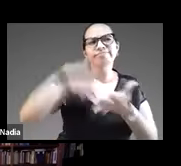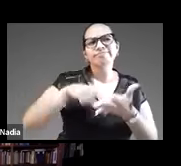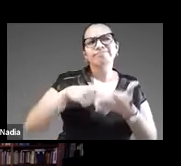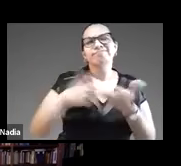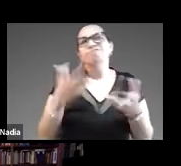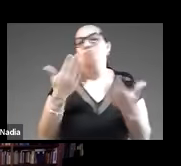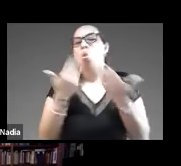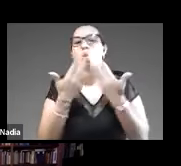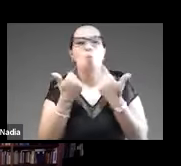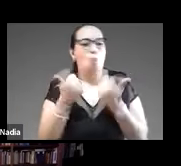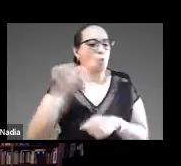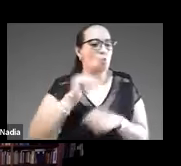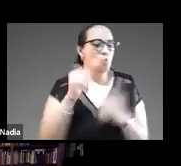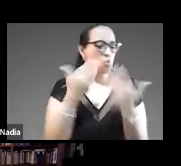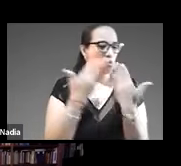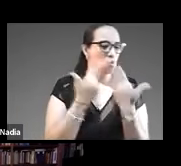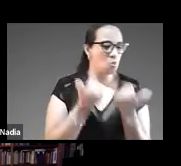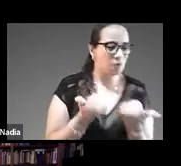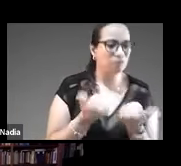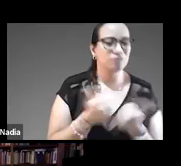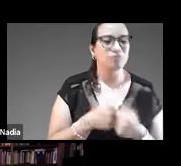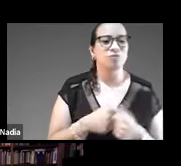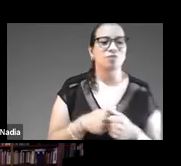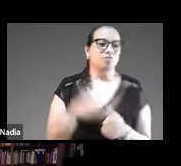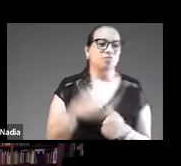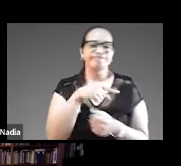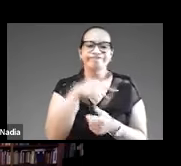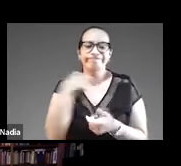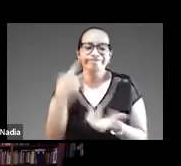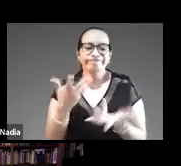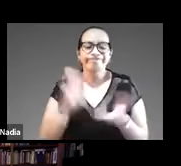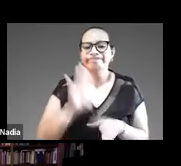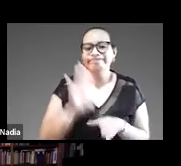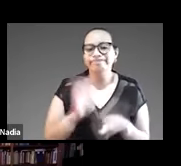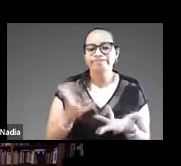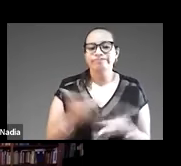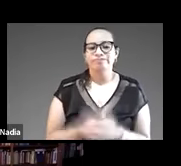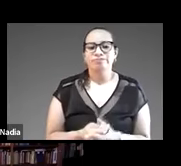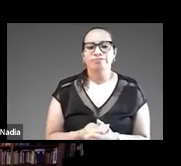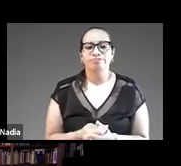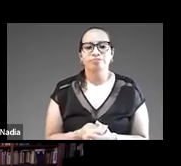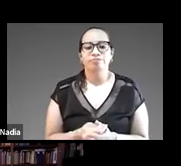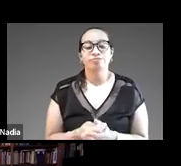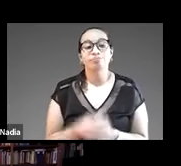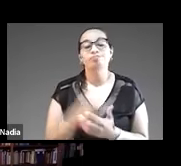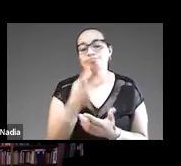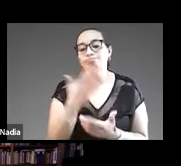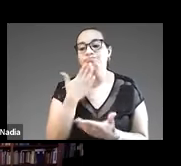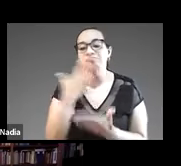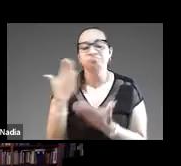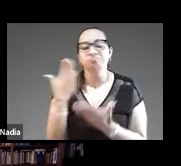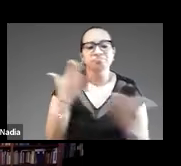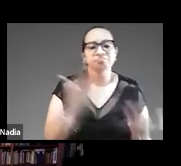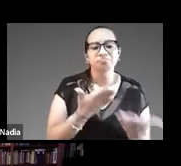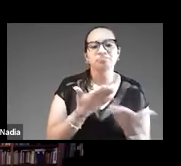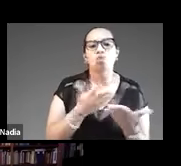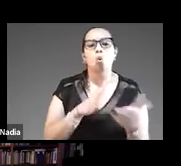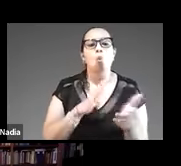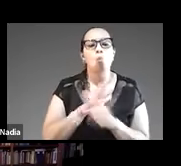hoy, ¿no? Está en jaque, o sea, y bienvenido el